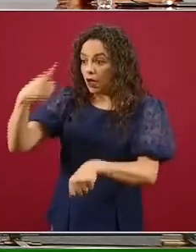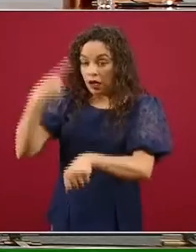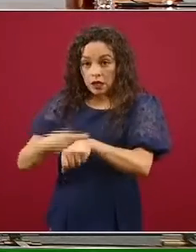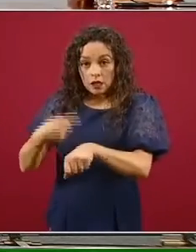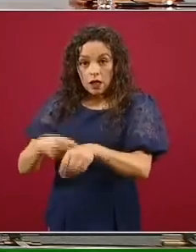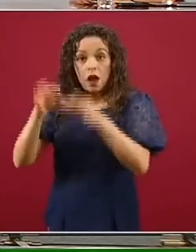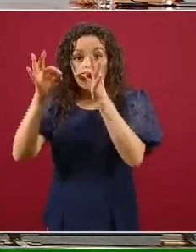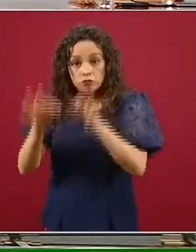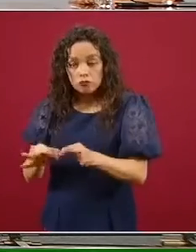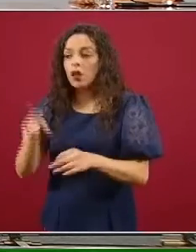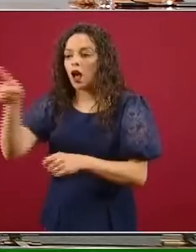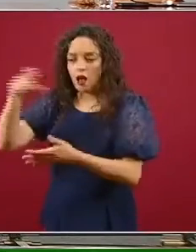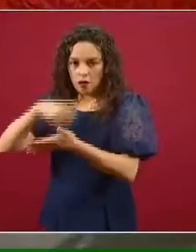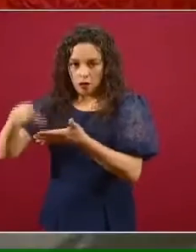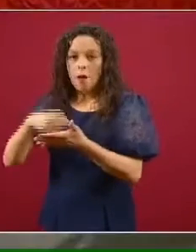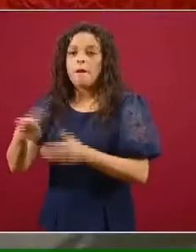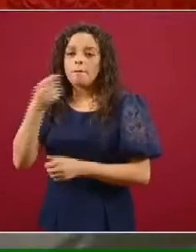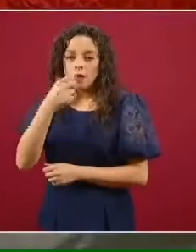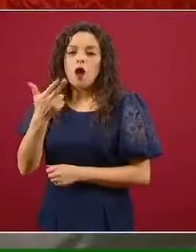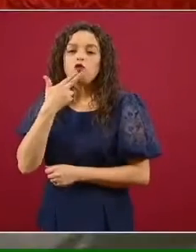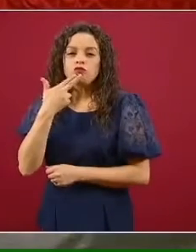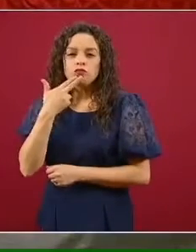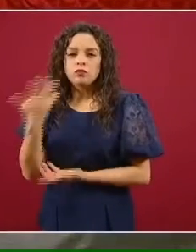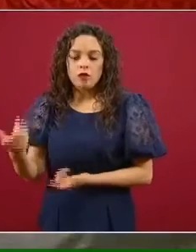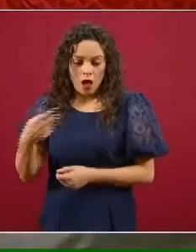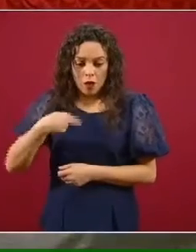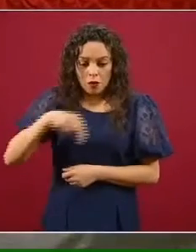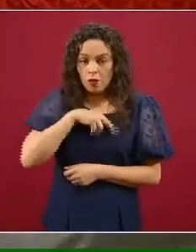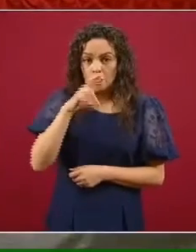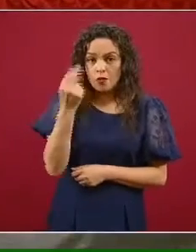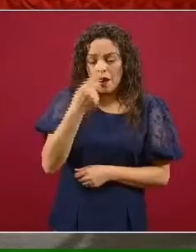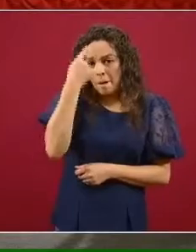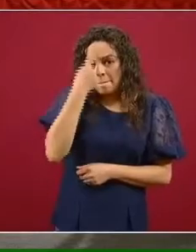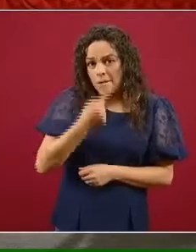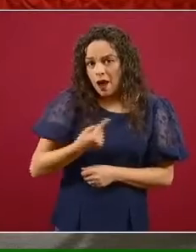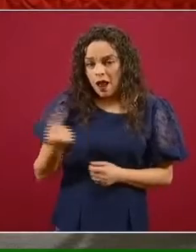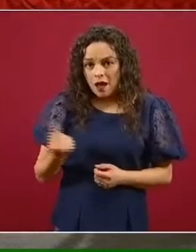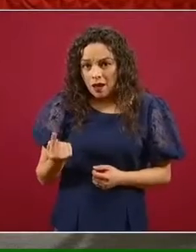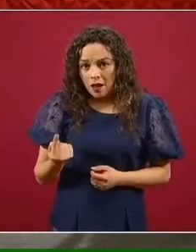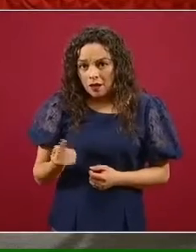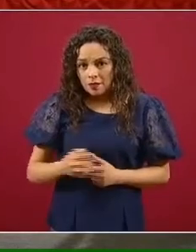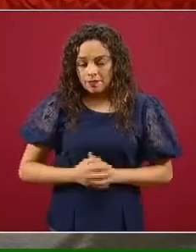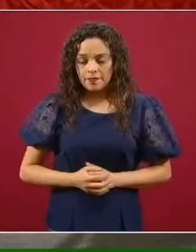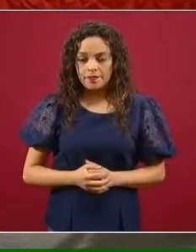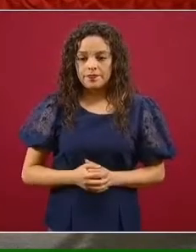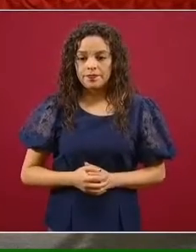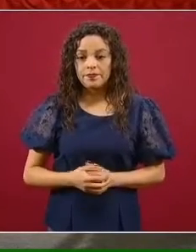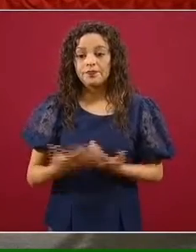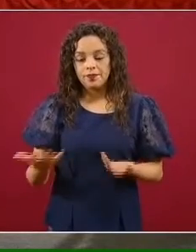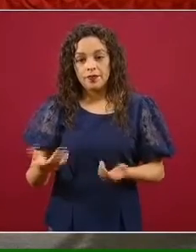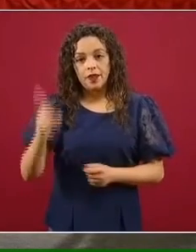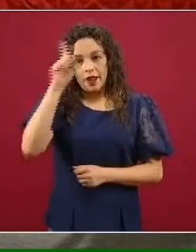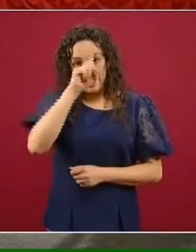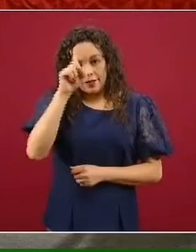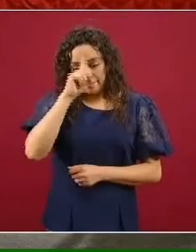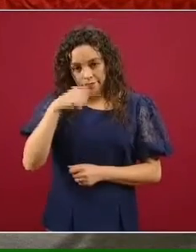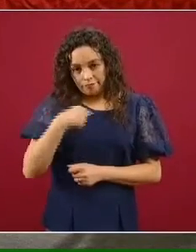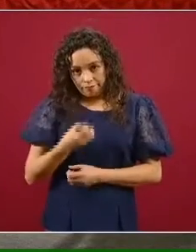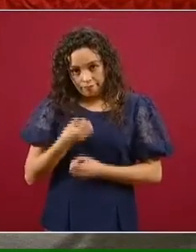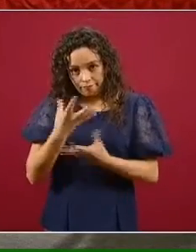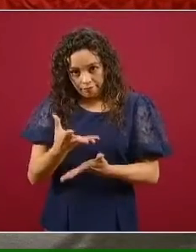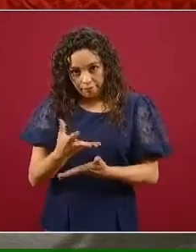en nuestra comunidad. Si me pasas la siguiente, por favor. Y bueno, las recomendaciones que sí tenemos